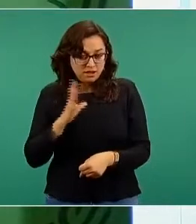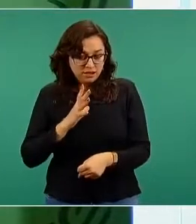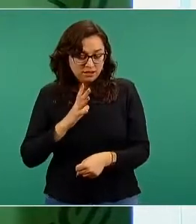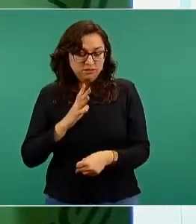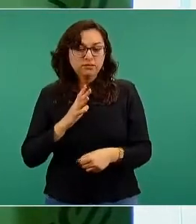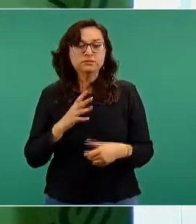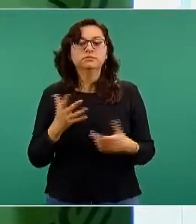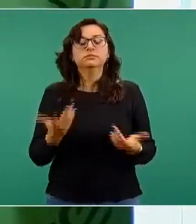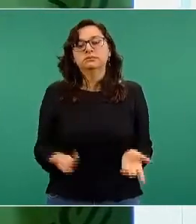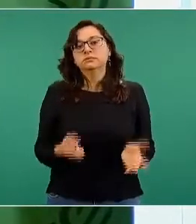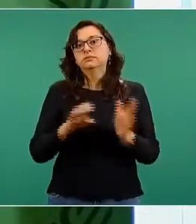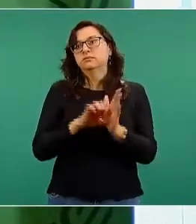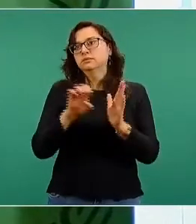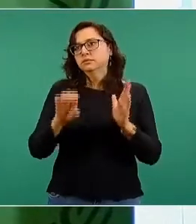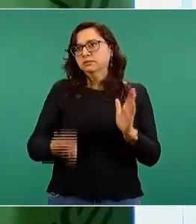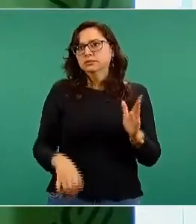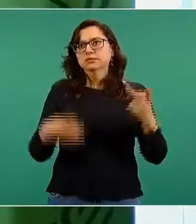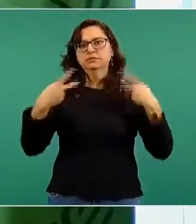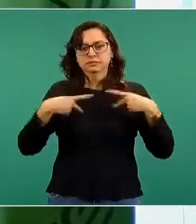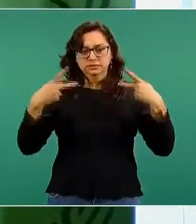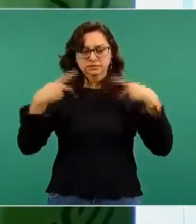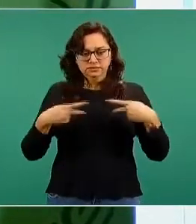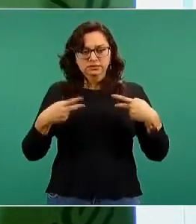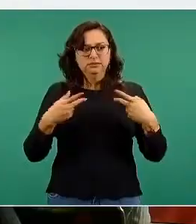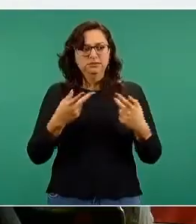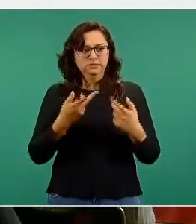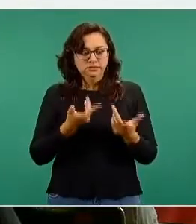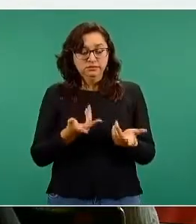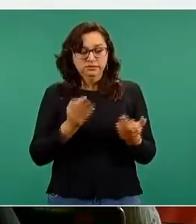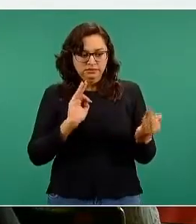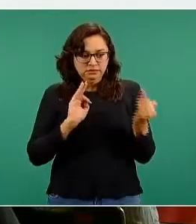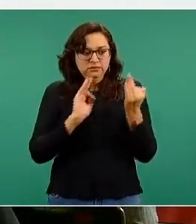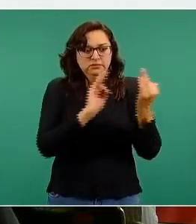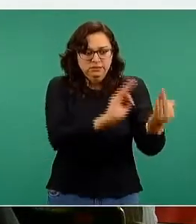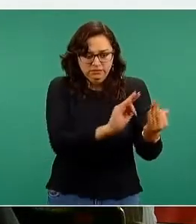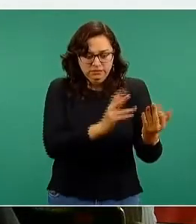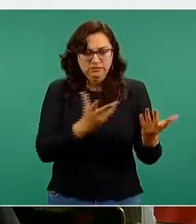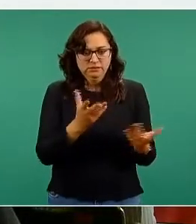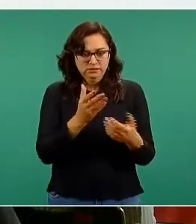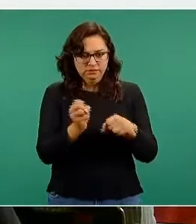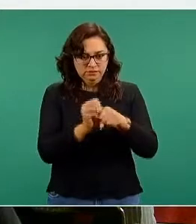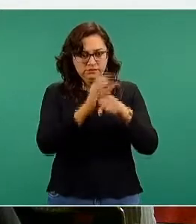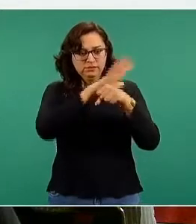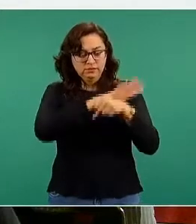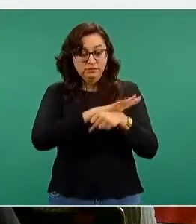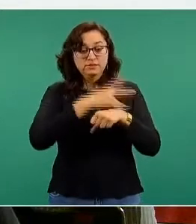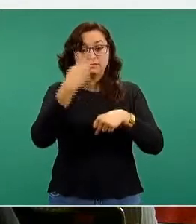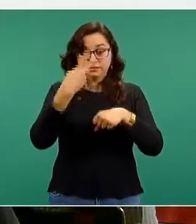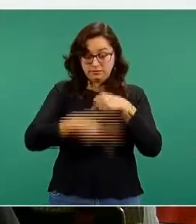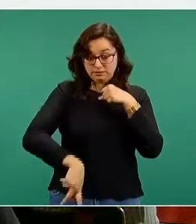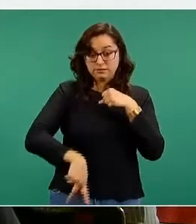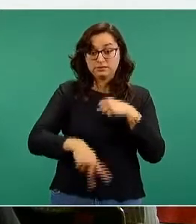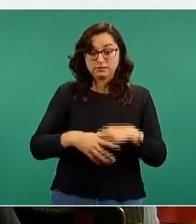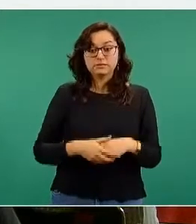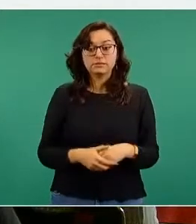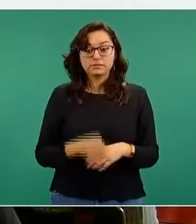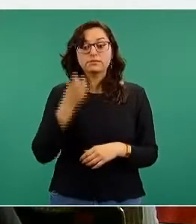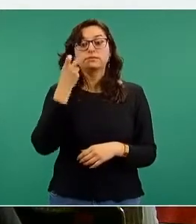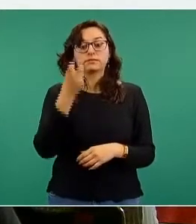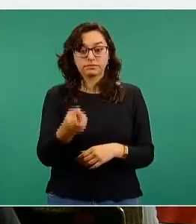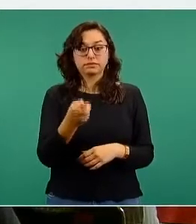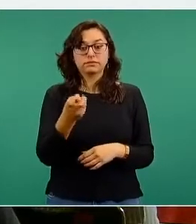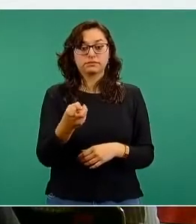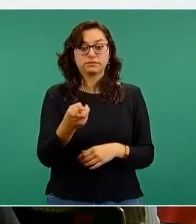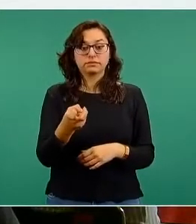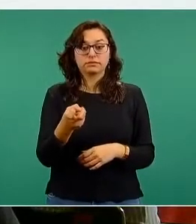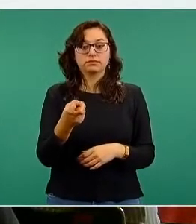ejemplo, que están en contacto más cercano con el virus SARS-CoV-2 y tienen un mayor riesgo de infección. Esta es